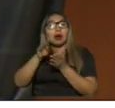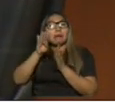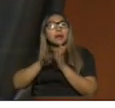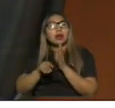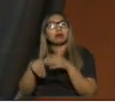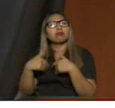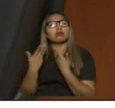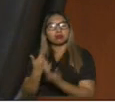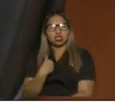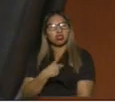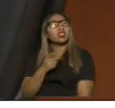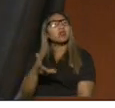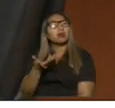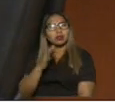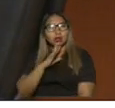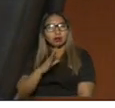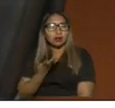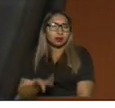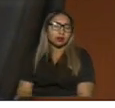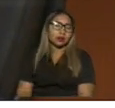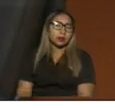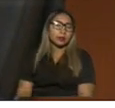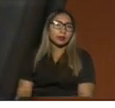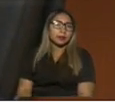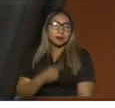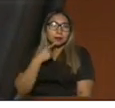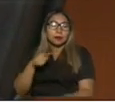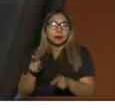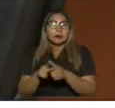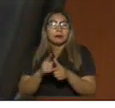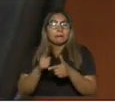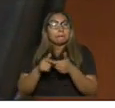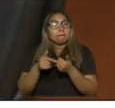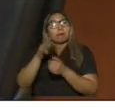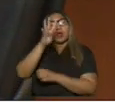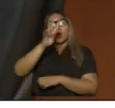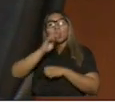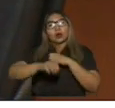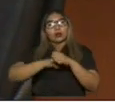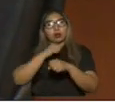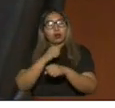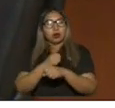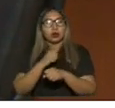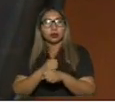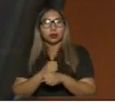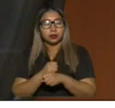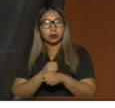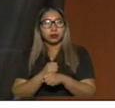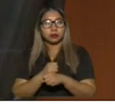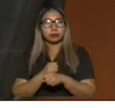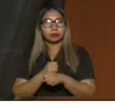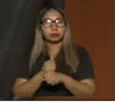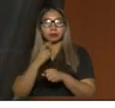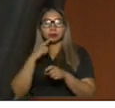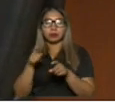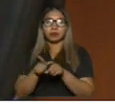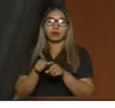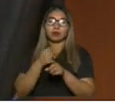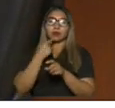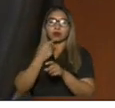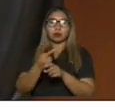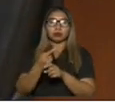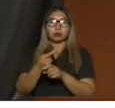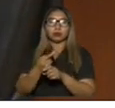estamos hablando? Yo pienso que lo que deberíamos haber hecho estos 4 años es garantizarle la envergadura y